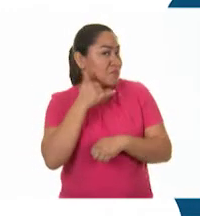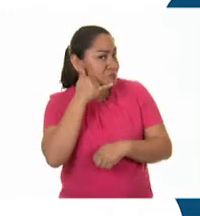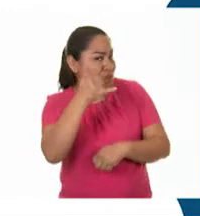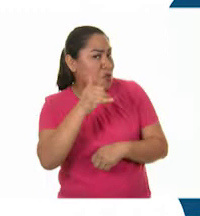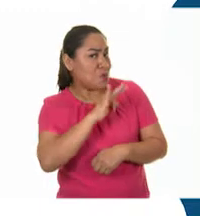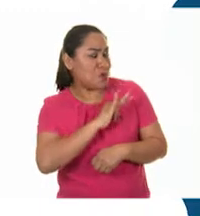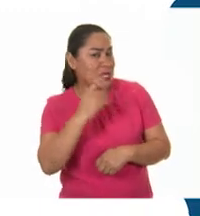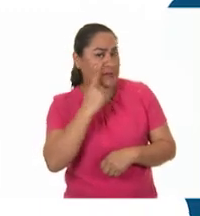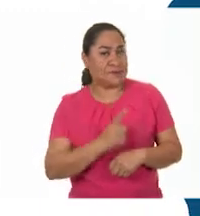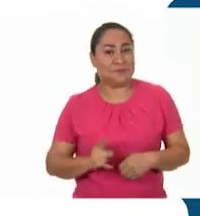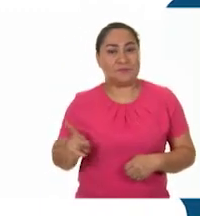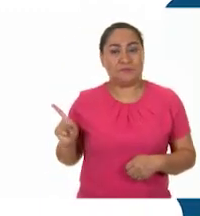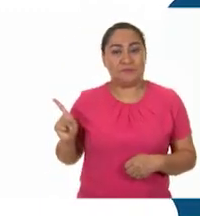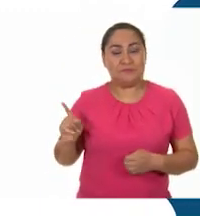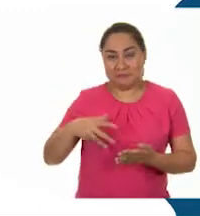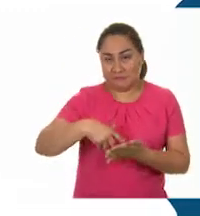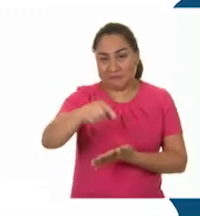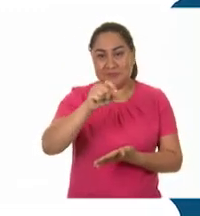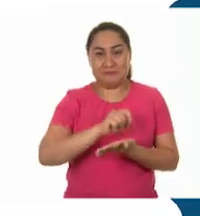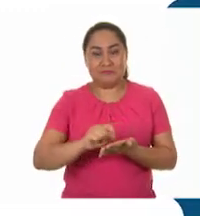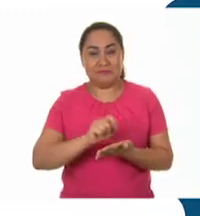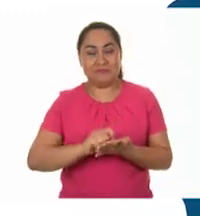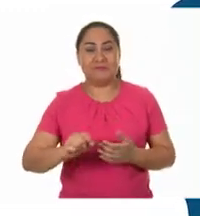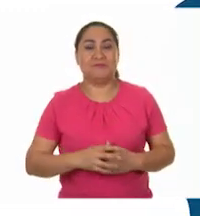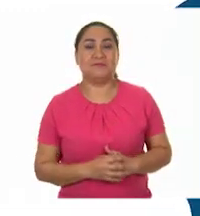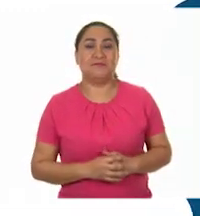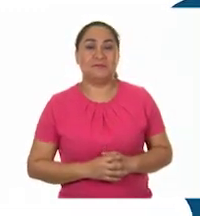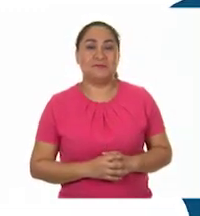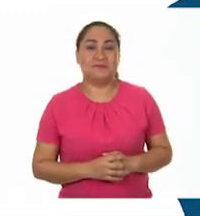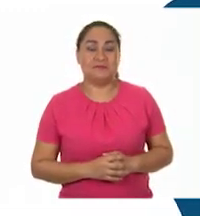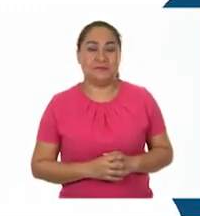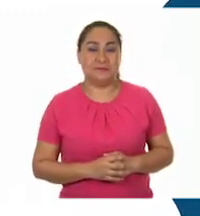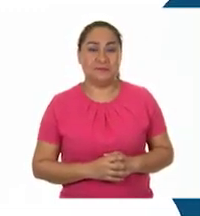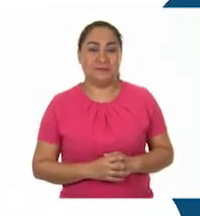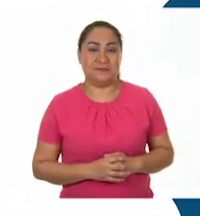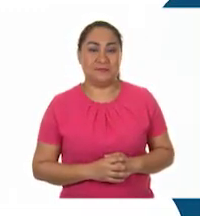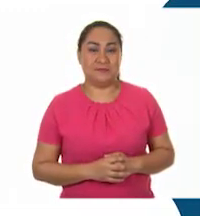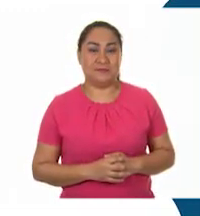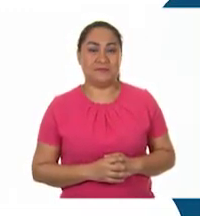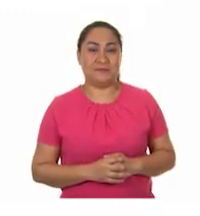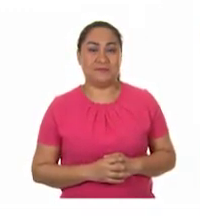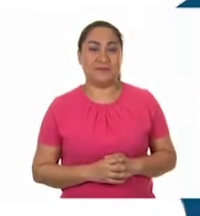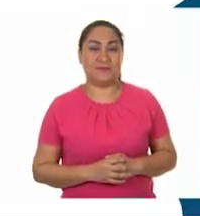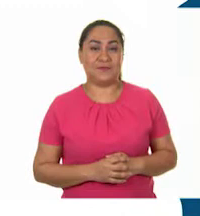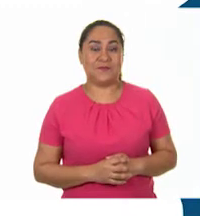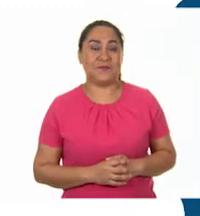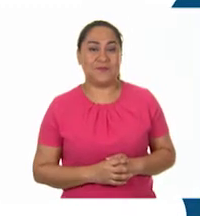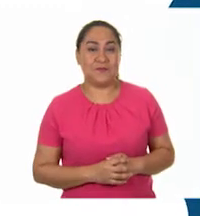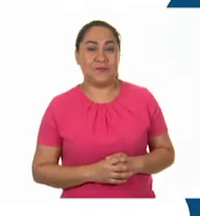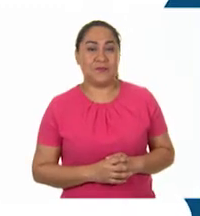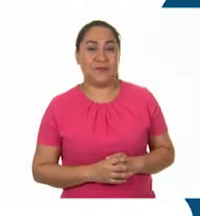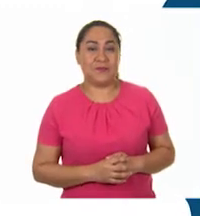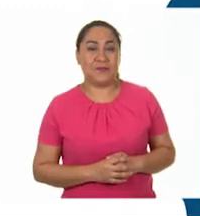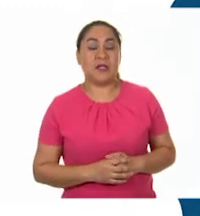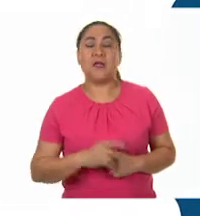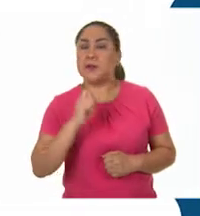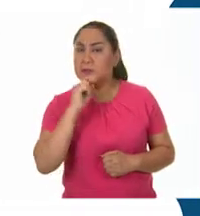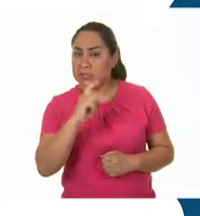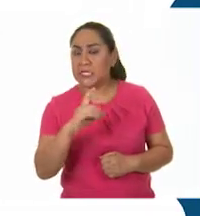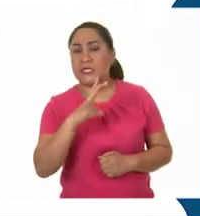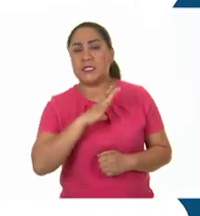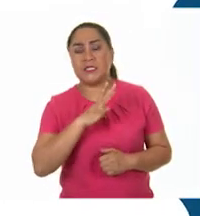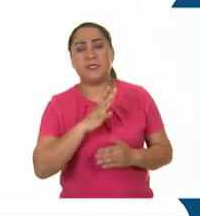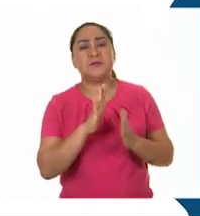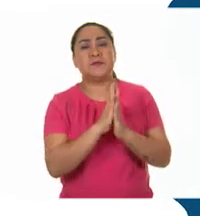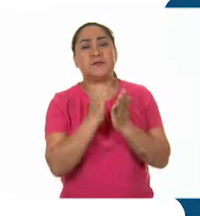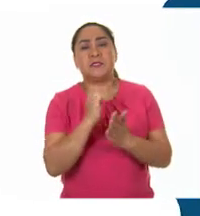teléfono 55 41 72 04 13 con 100 líneas. También puedes encontrar